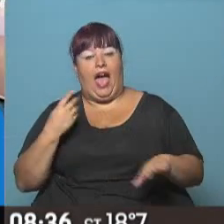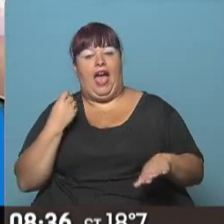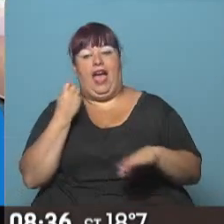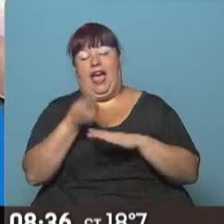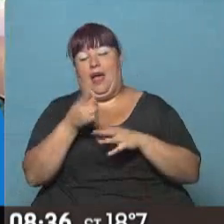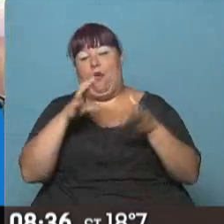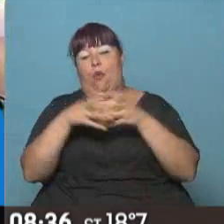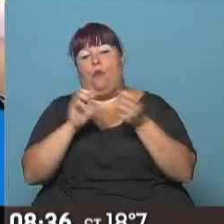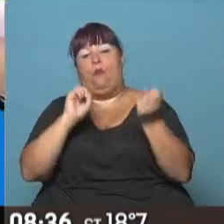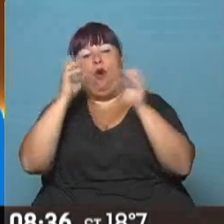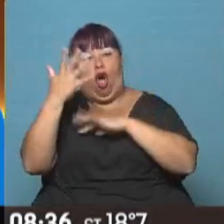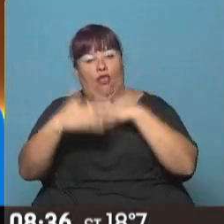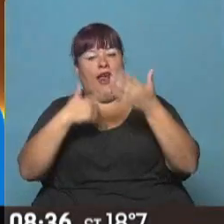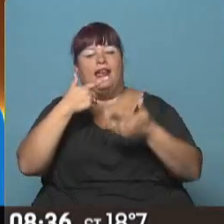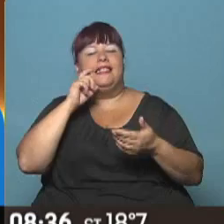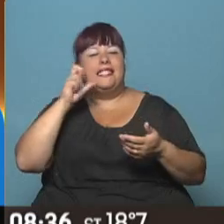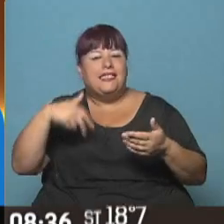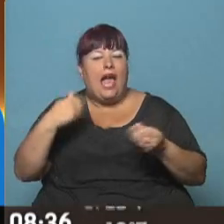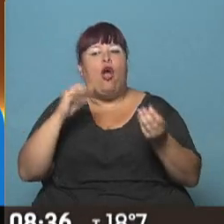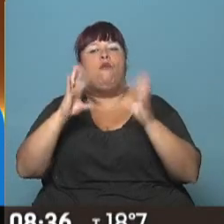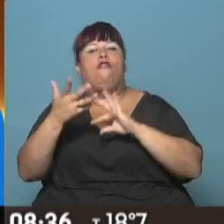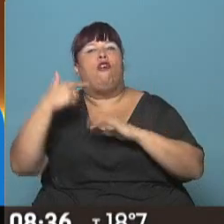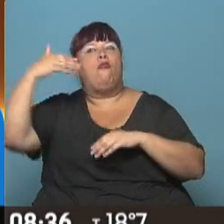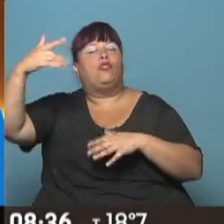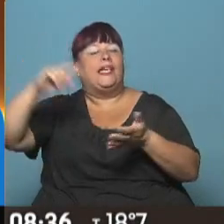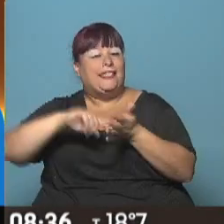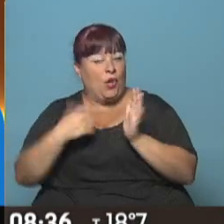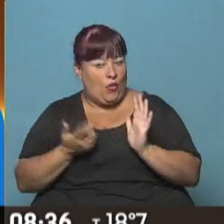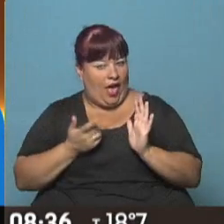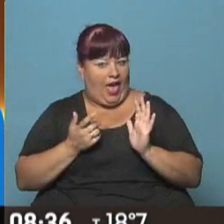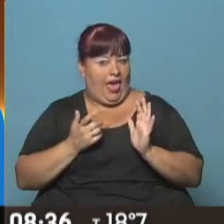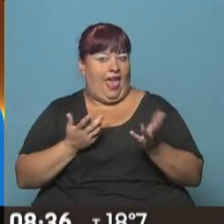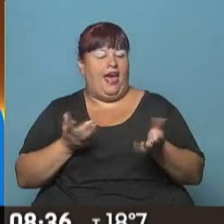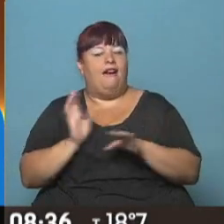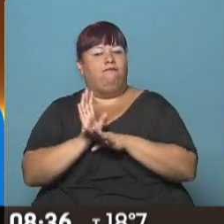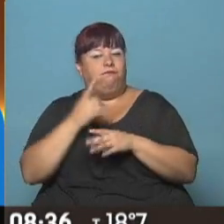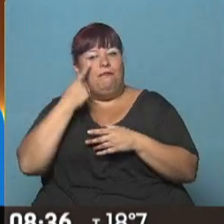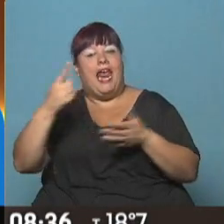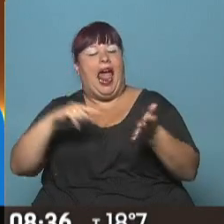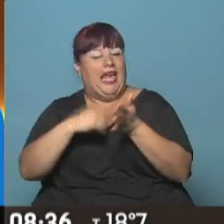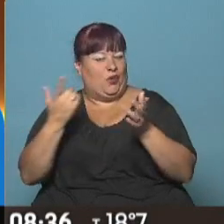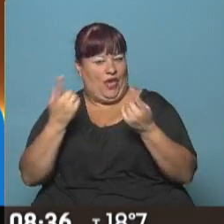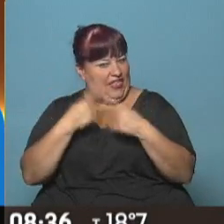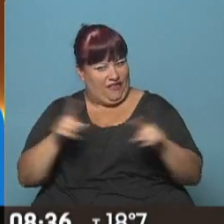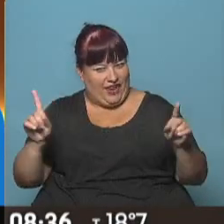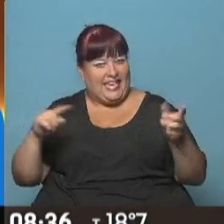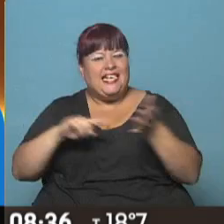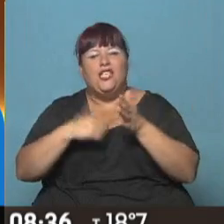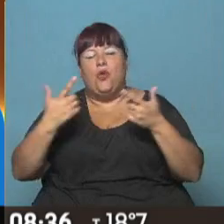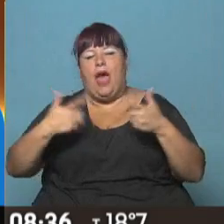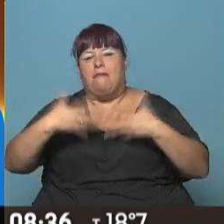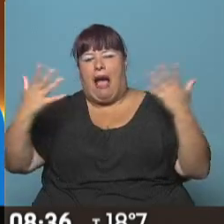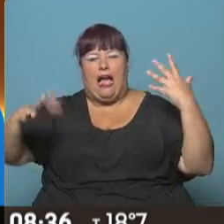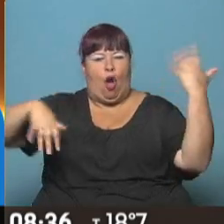postulados del movimiento moderno, del CIAM, para cómo iba a ser la ciudad del futuro, o sea, uno recorre las ciudades y no es así. La ciudad es mucho